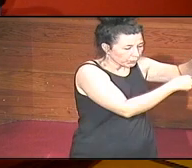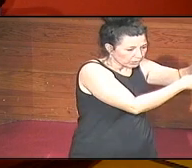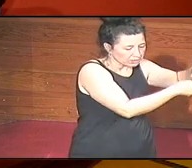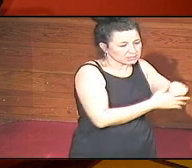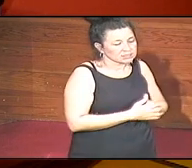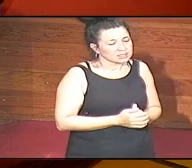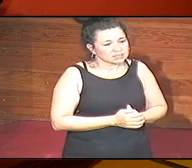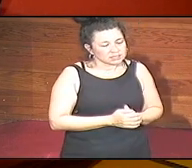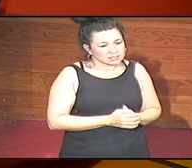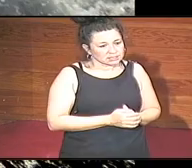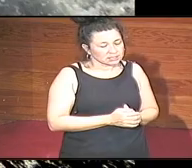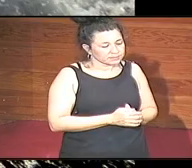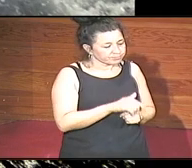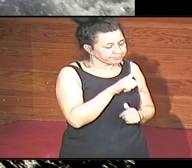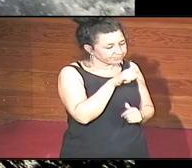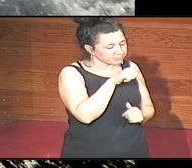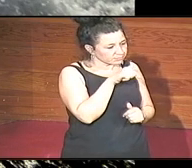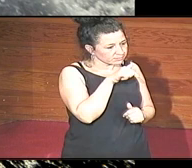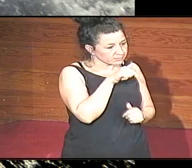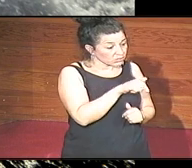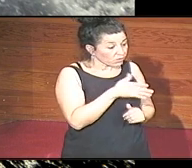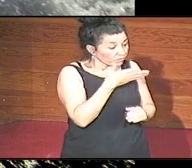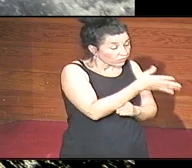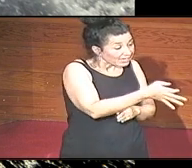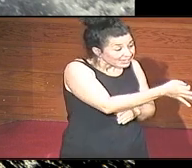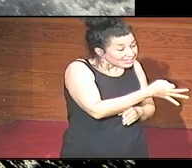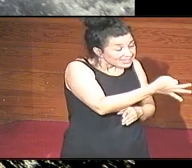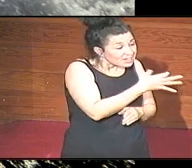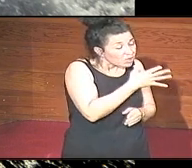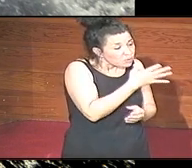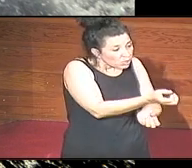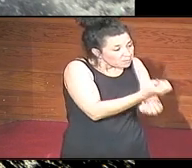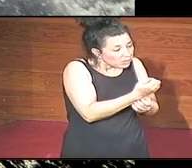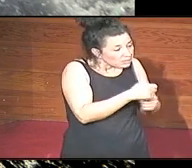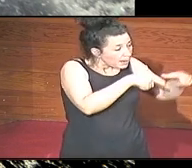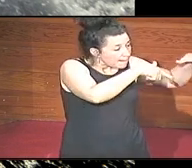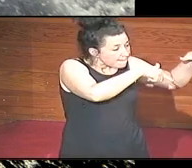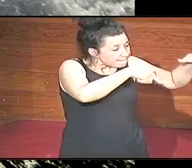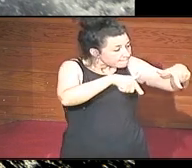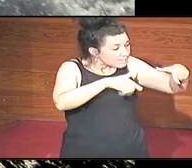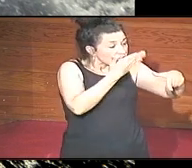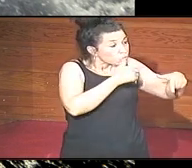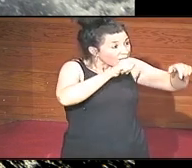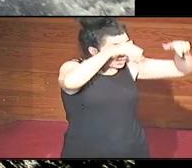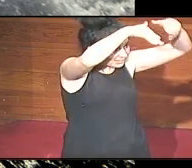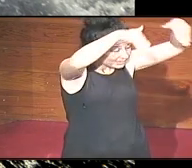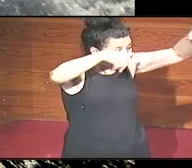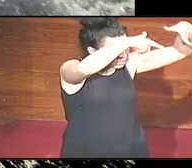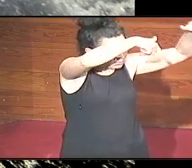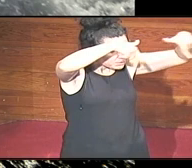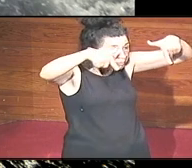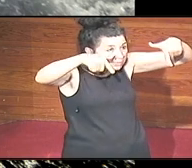a allí hasta este lugar porque me contaron que acaban de colocar paneles solares encima del techo de la escuela y por primera vez había llegado